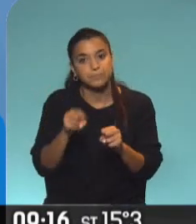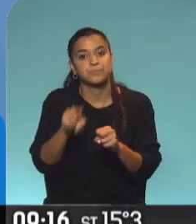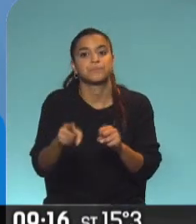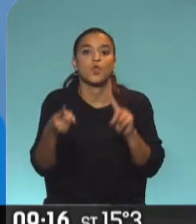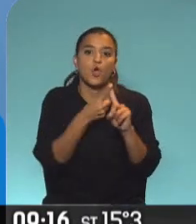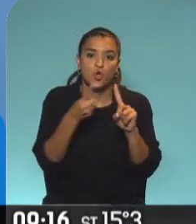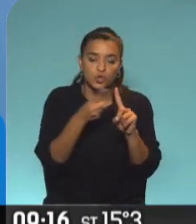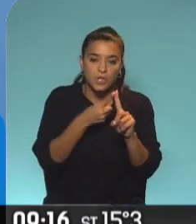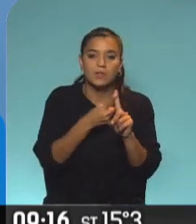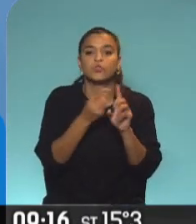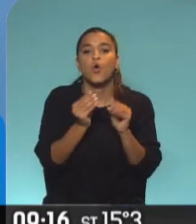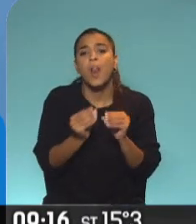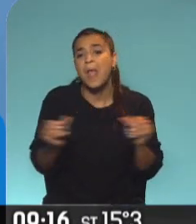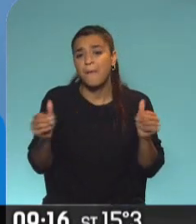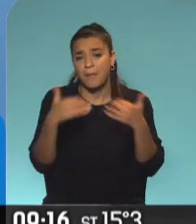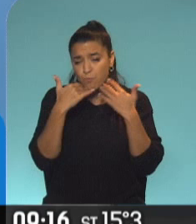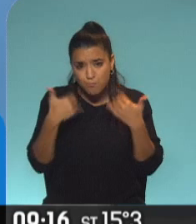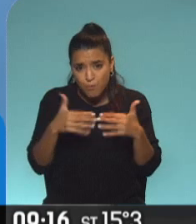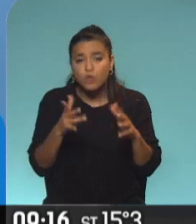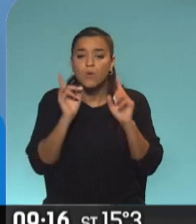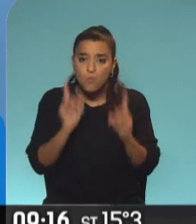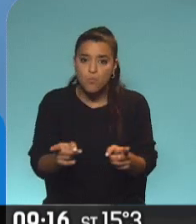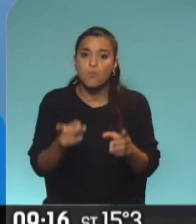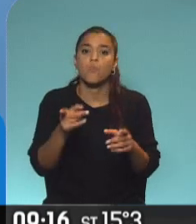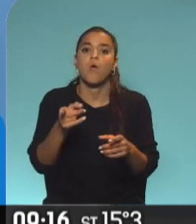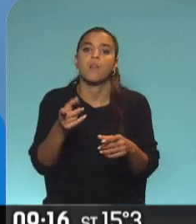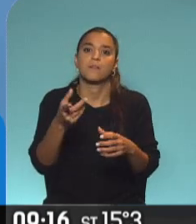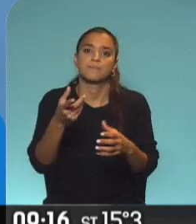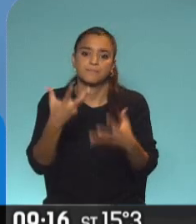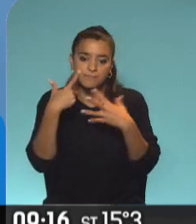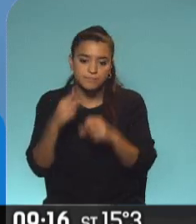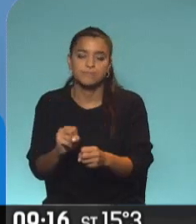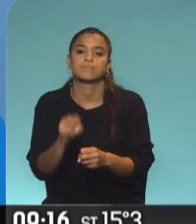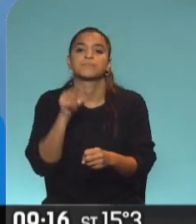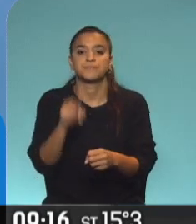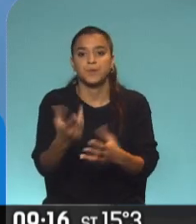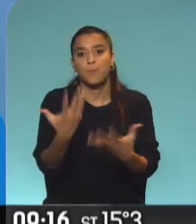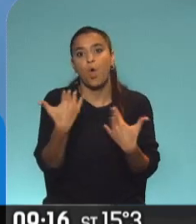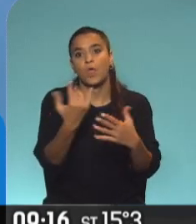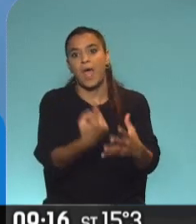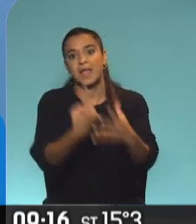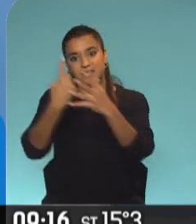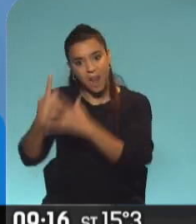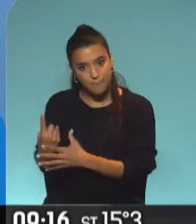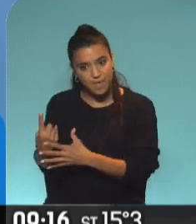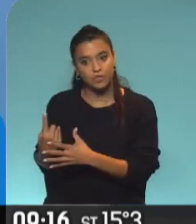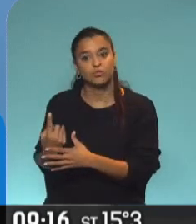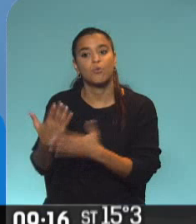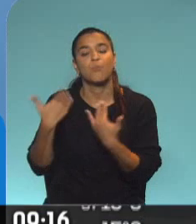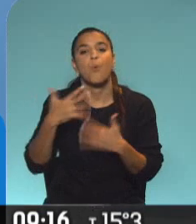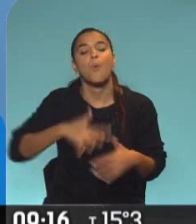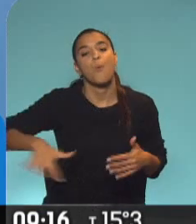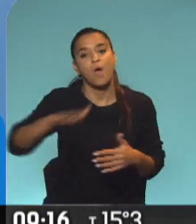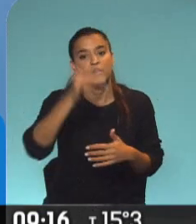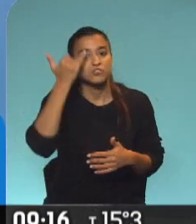contactos estrechos, leves, en forma más oportuna, poder generar ese aislamiento y poder ya en los barrios donde se